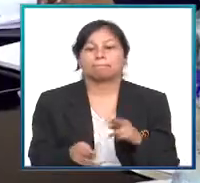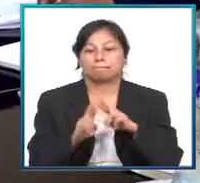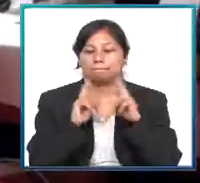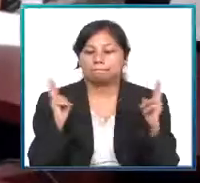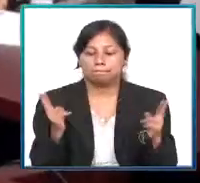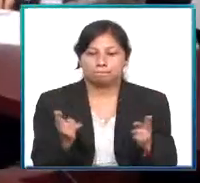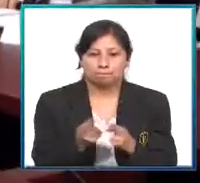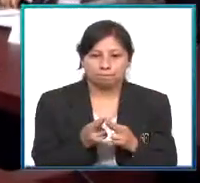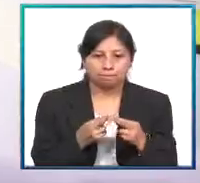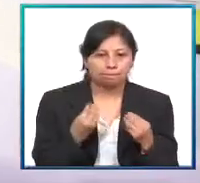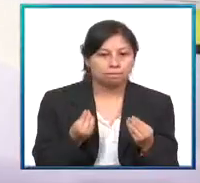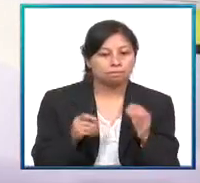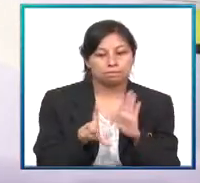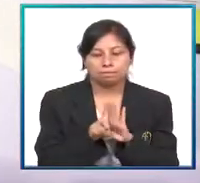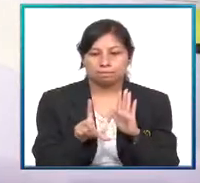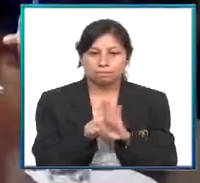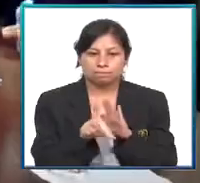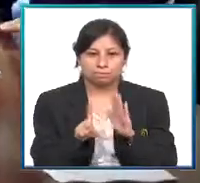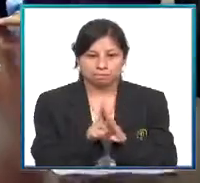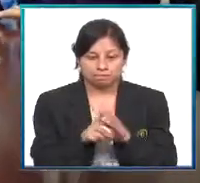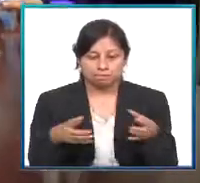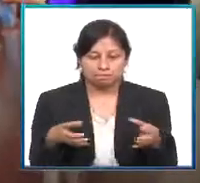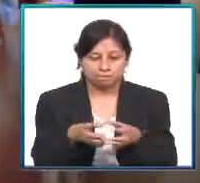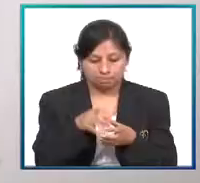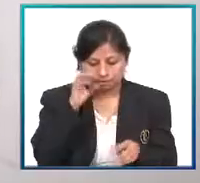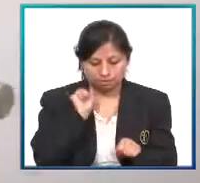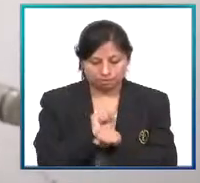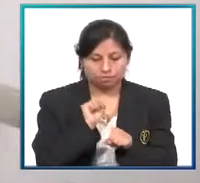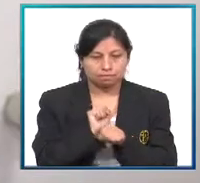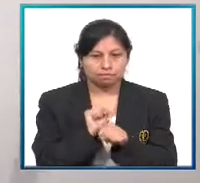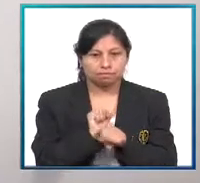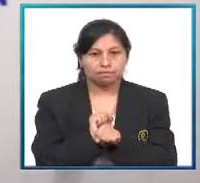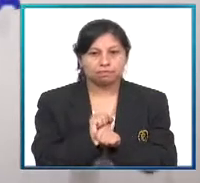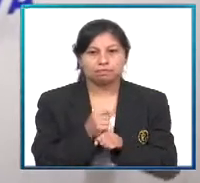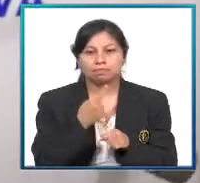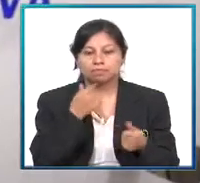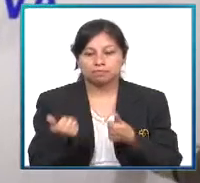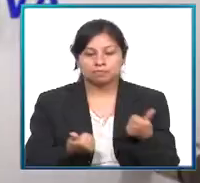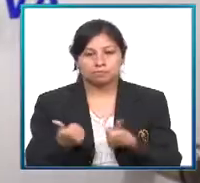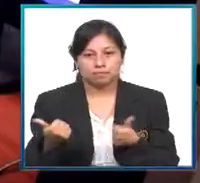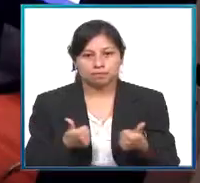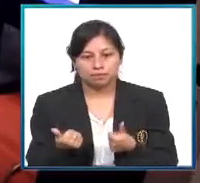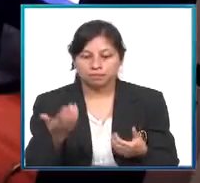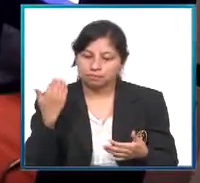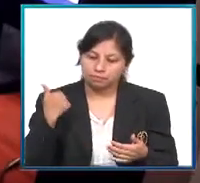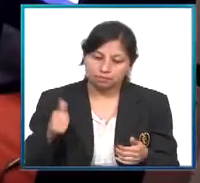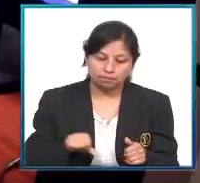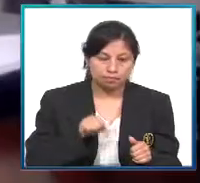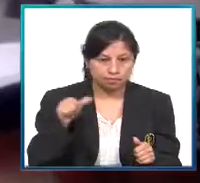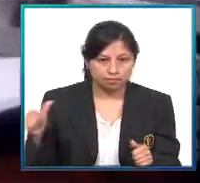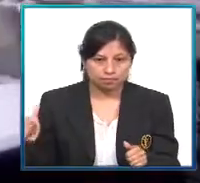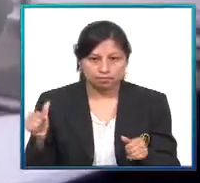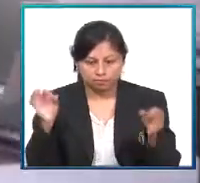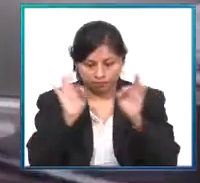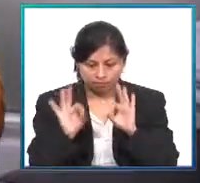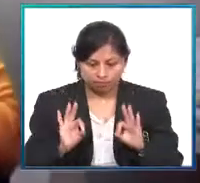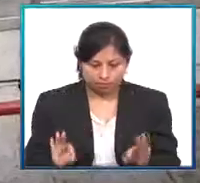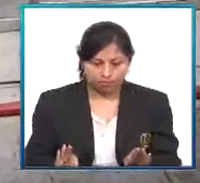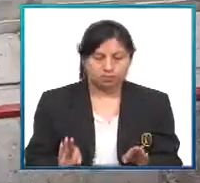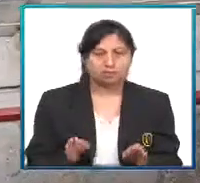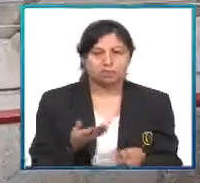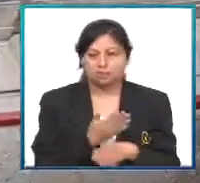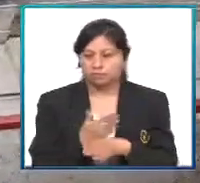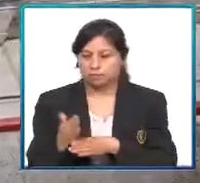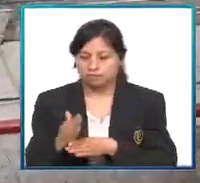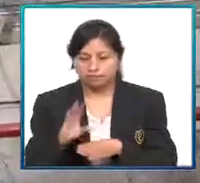reuniones, tanto de los bloques legislativos como de las comisiones de trabajo, unidades administrativas, entre otras instancias que forman parte del